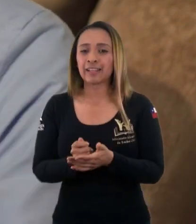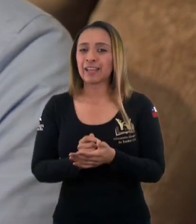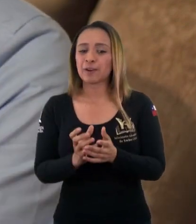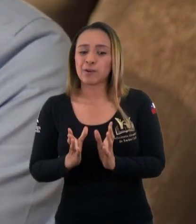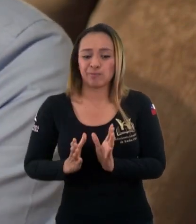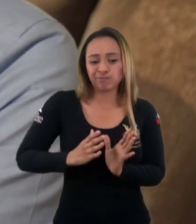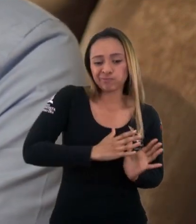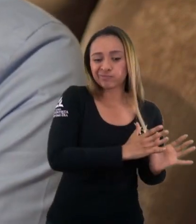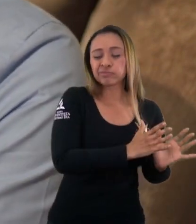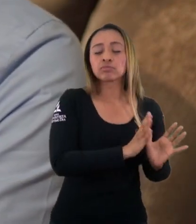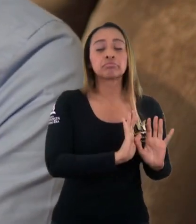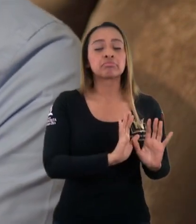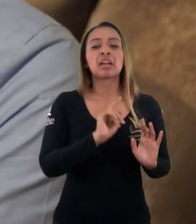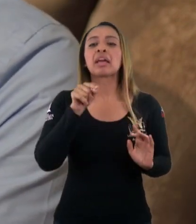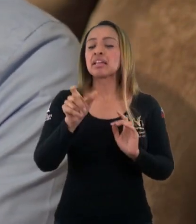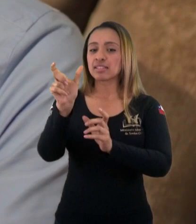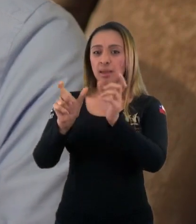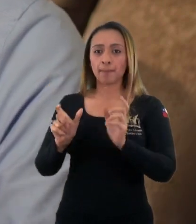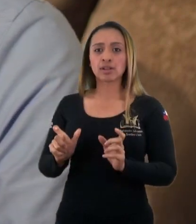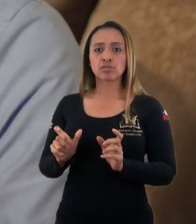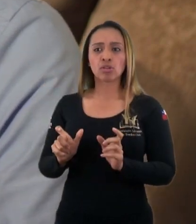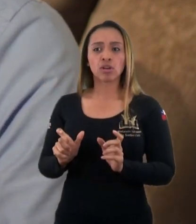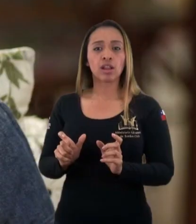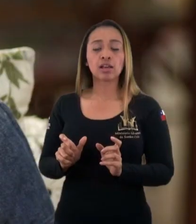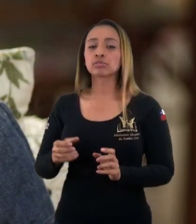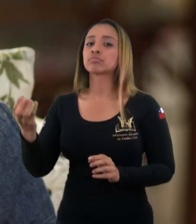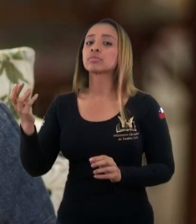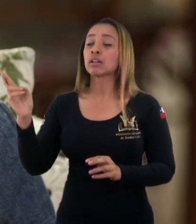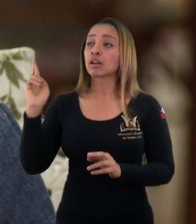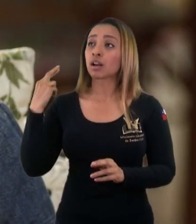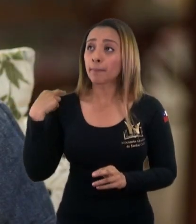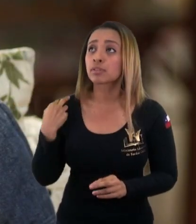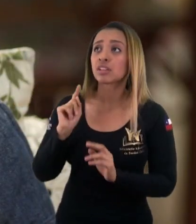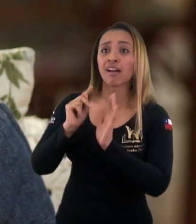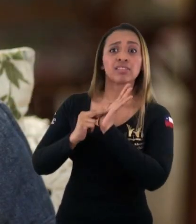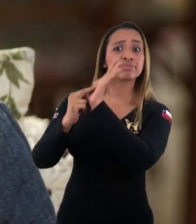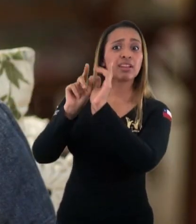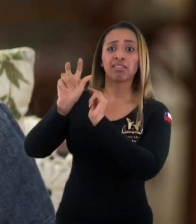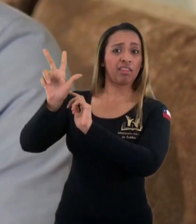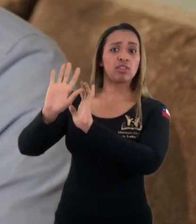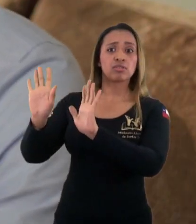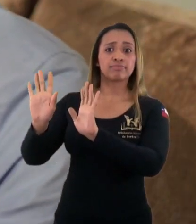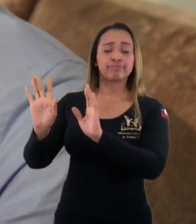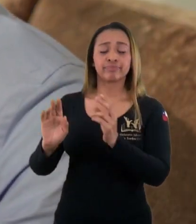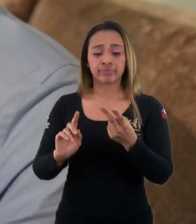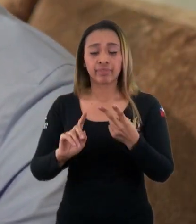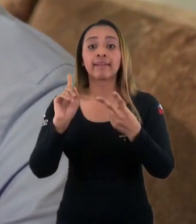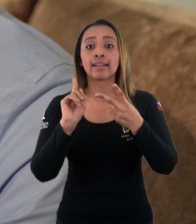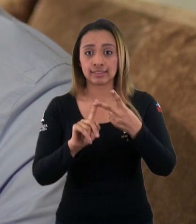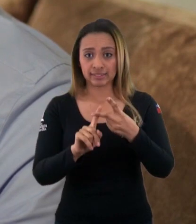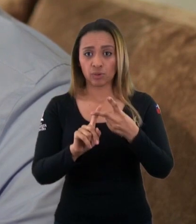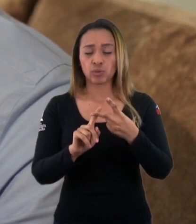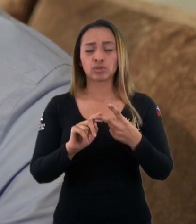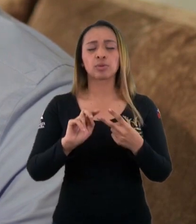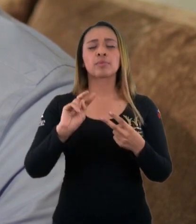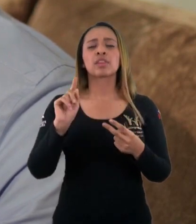puesto, esas personas que están actuando así le rendirán cuentas a Dios. La segunda parte de mi respuesta está en el